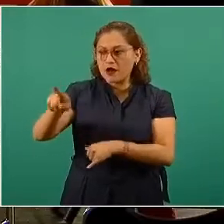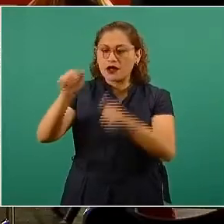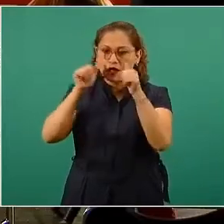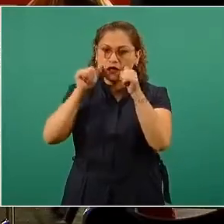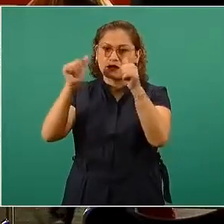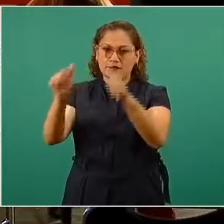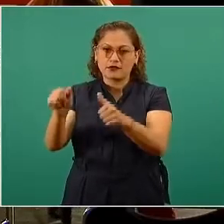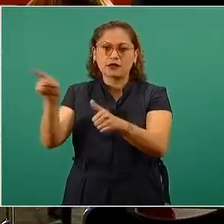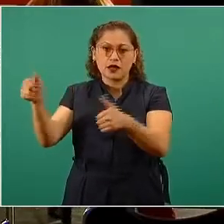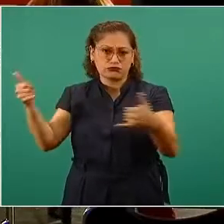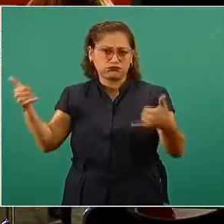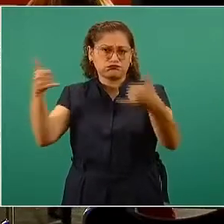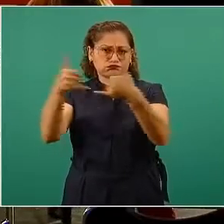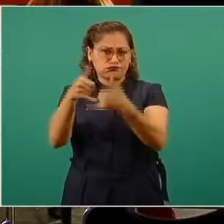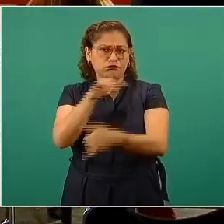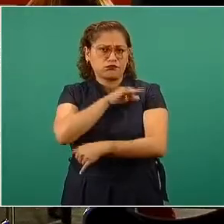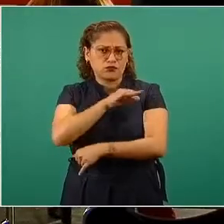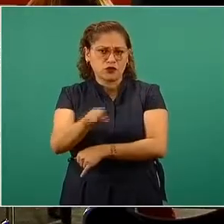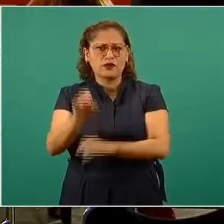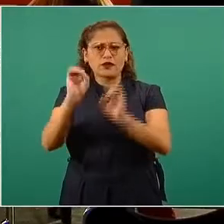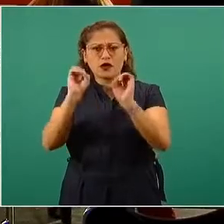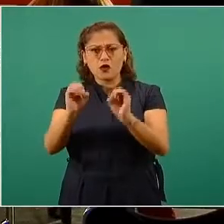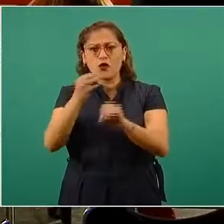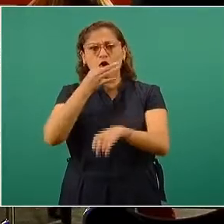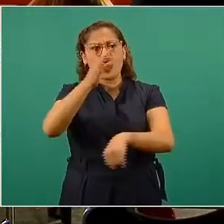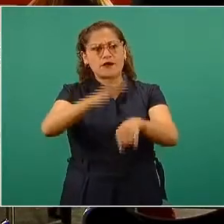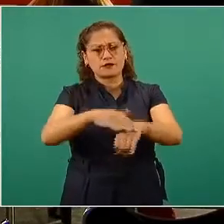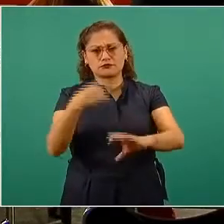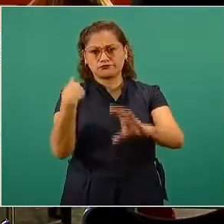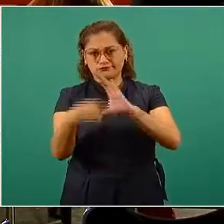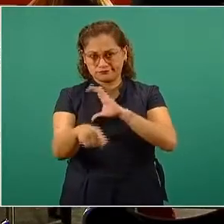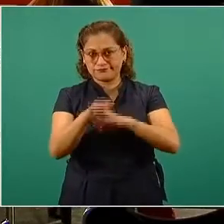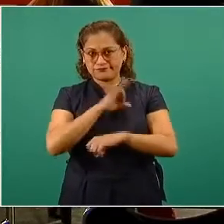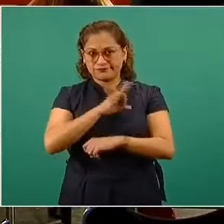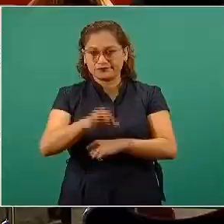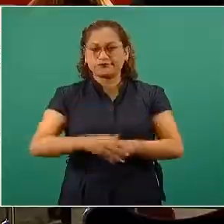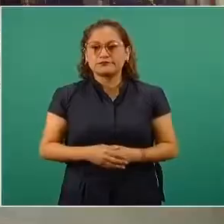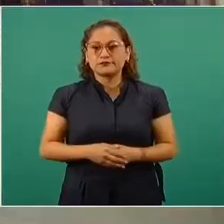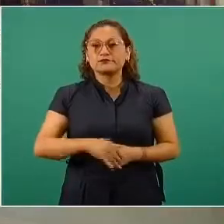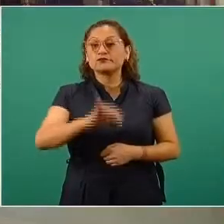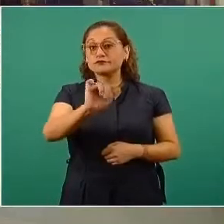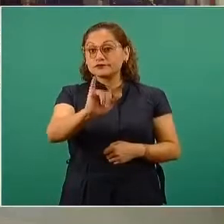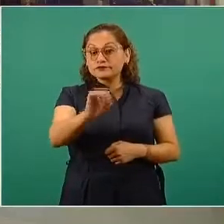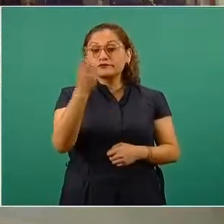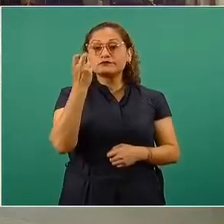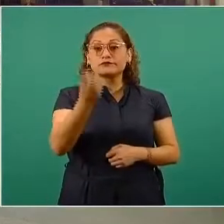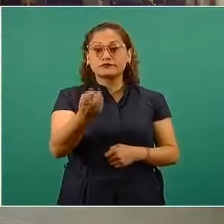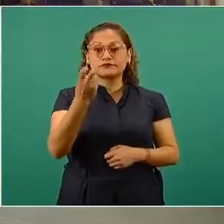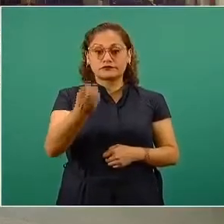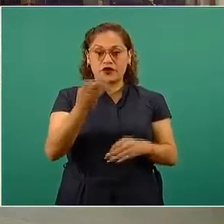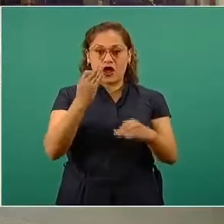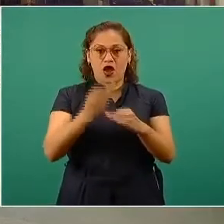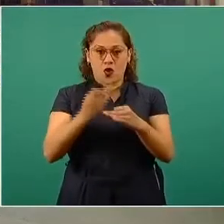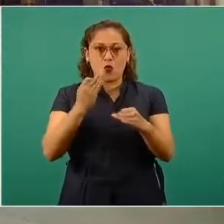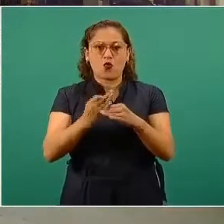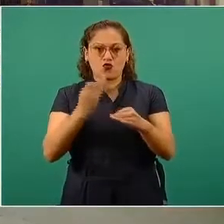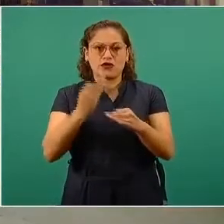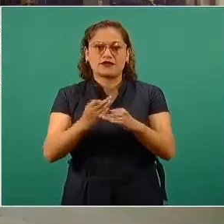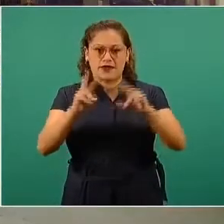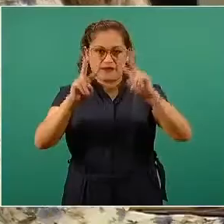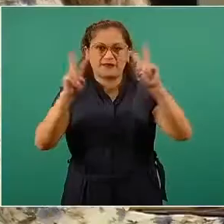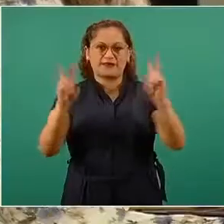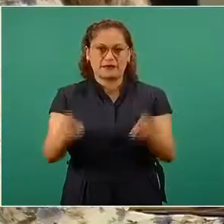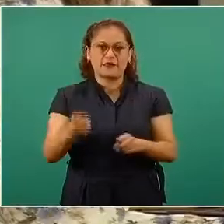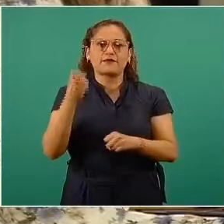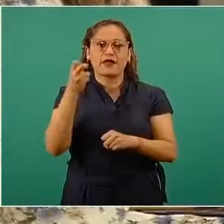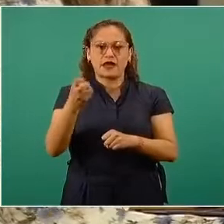por teléfono o hacer reportes de correo electrónico. Y de hecho esta situación nace precisamente como ahorita se ha estado tocando esta situación